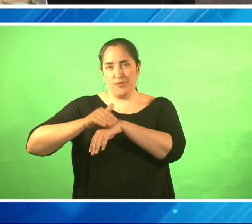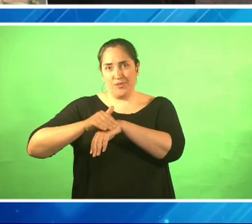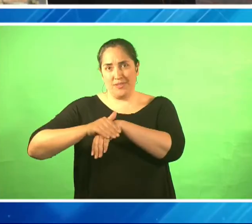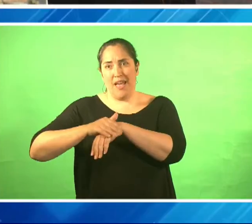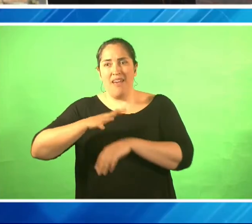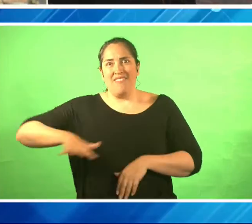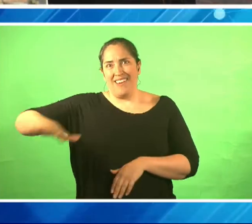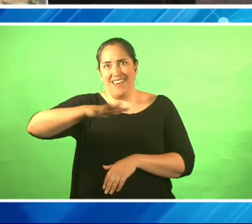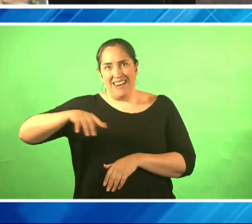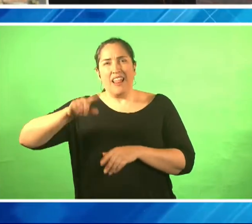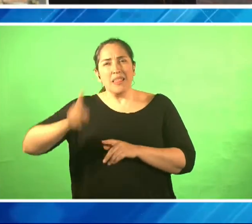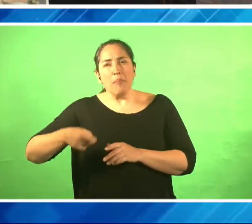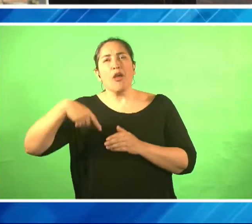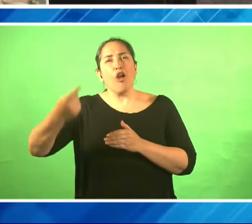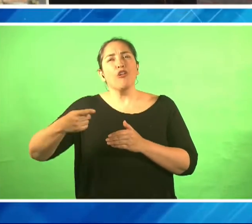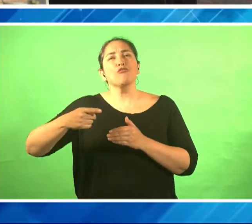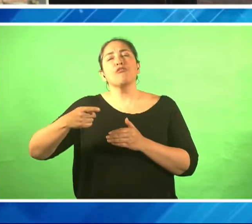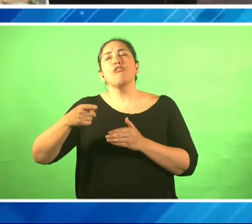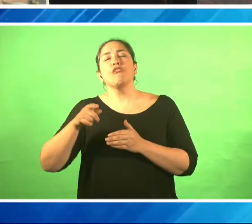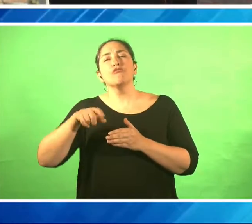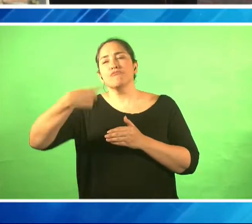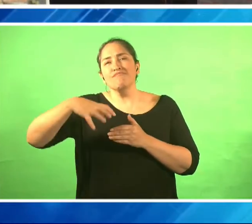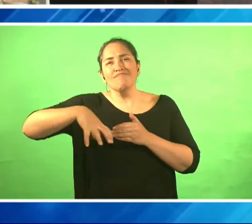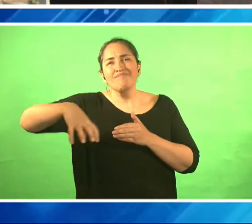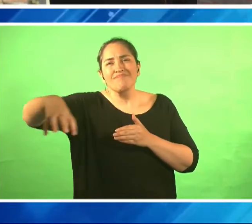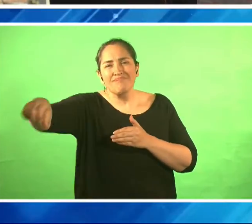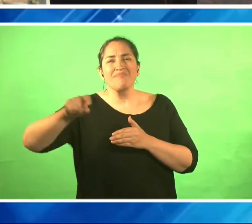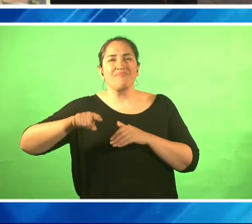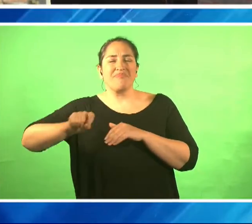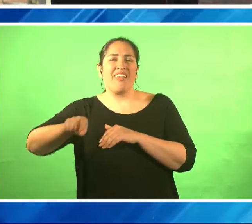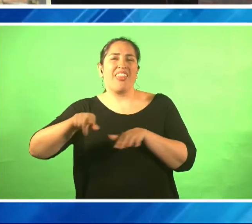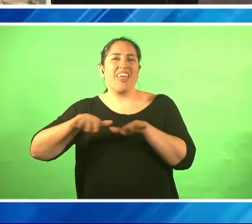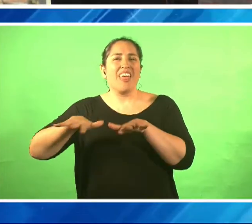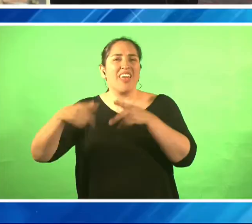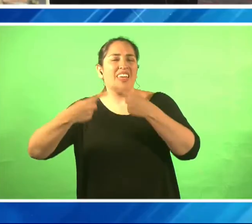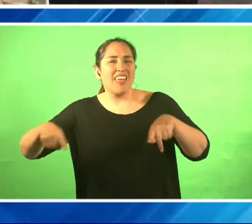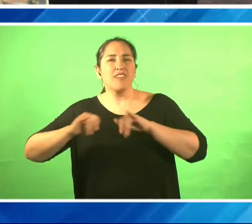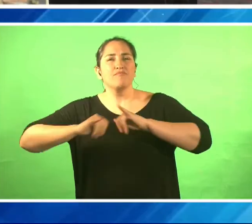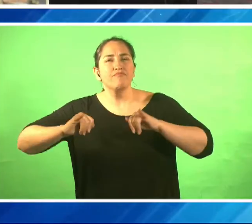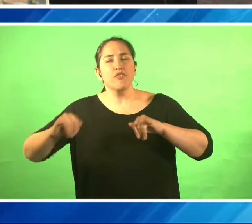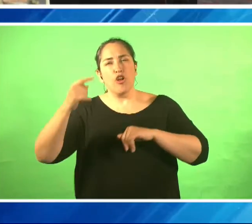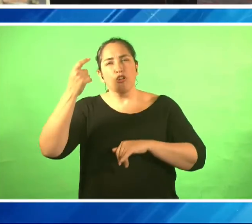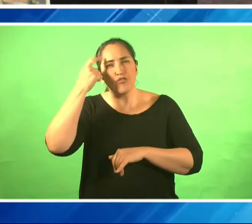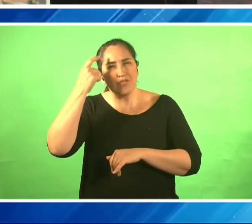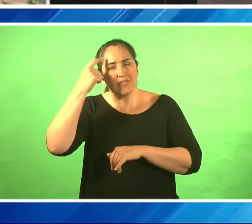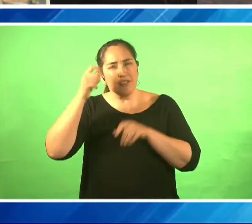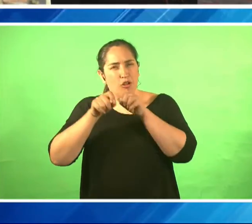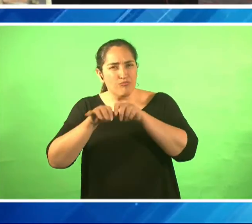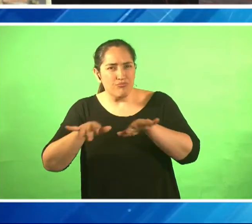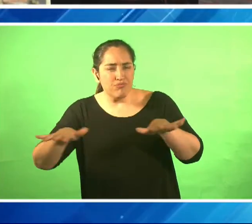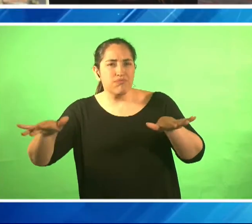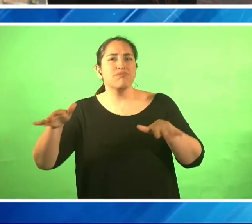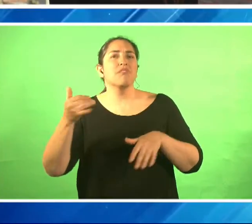esta ciudad y también supervisa la actividad de promoción y concientización que hacemos en